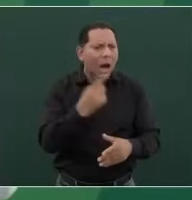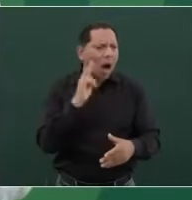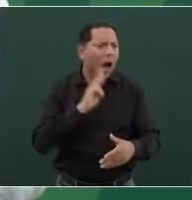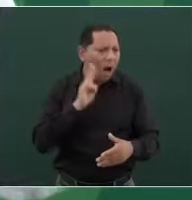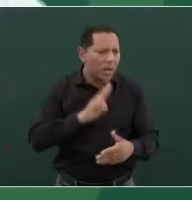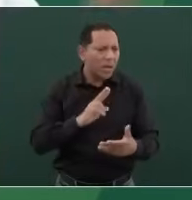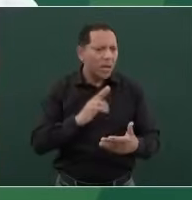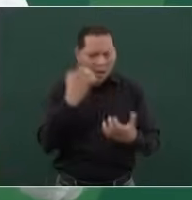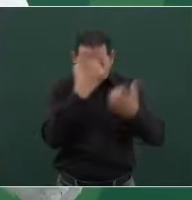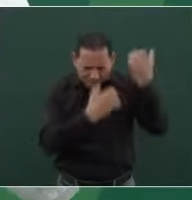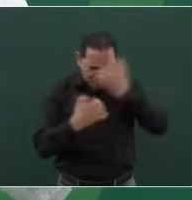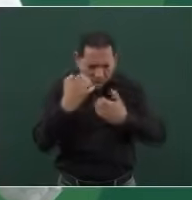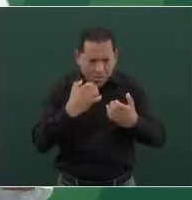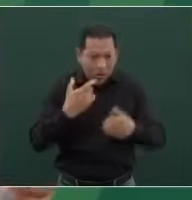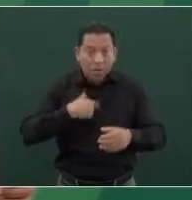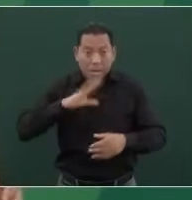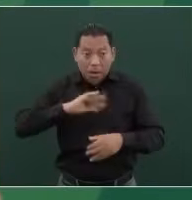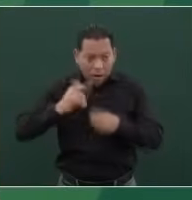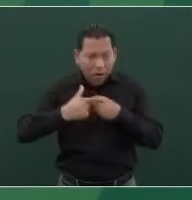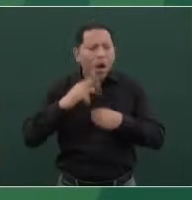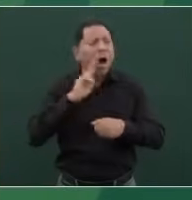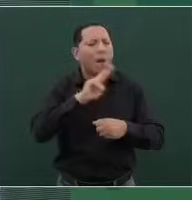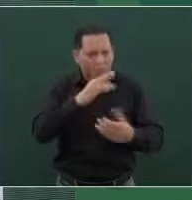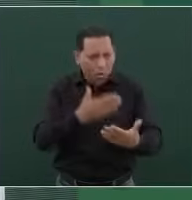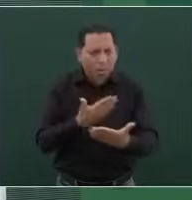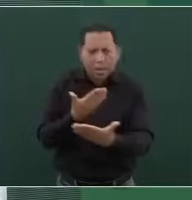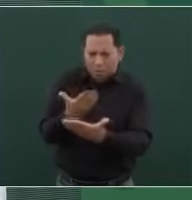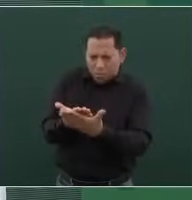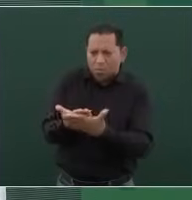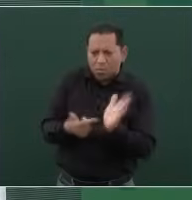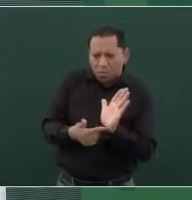corrupción, que las presenten